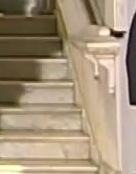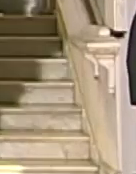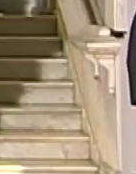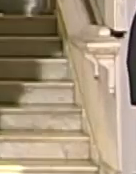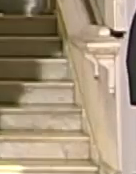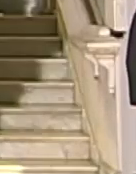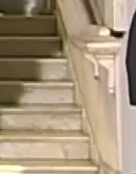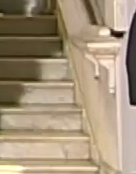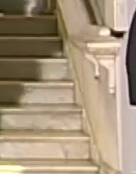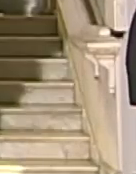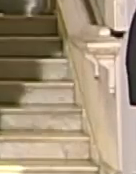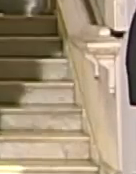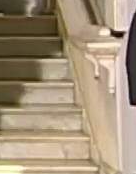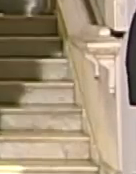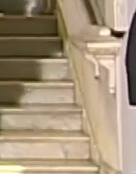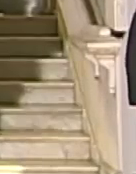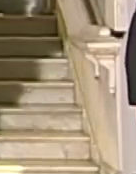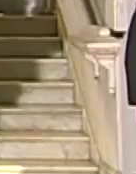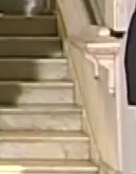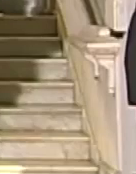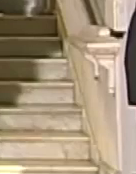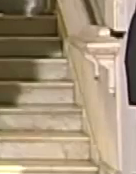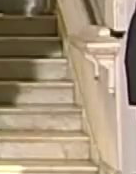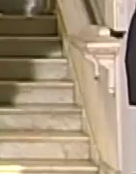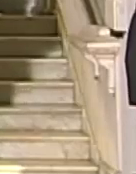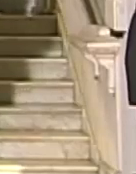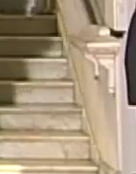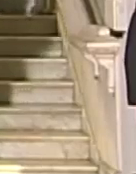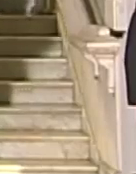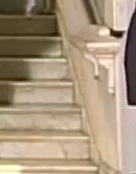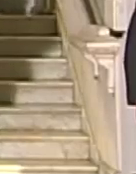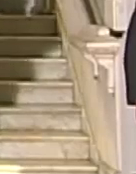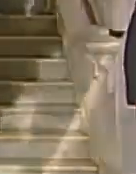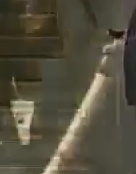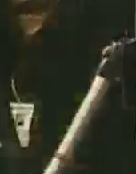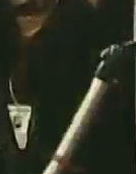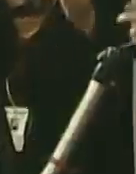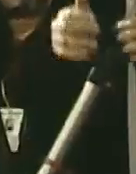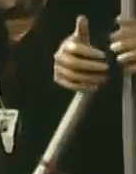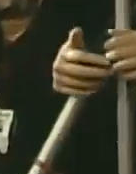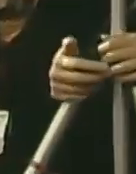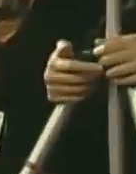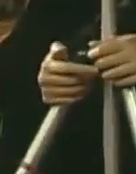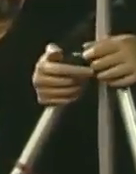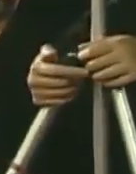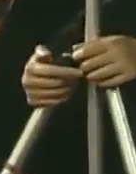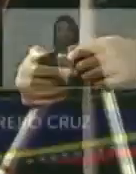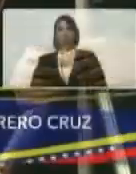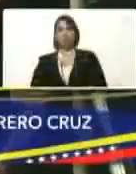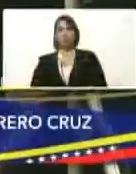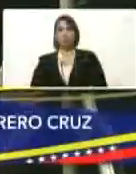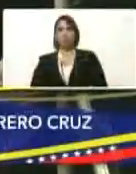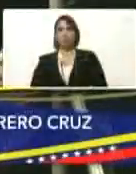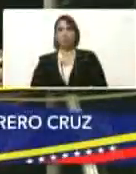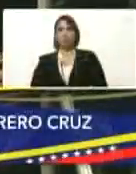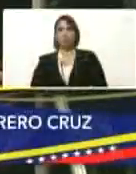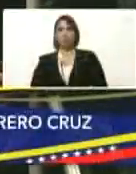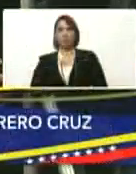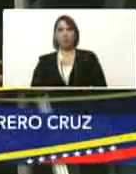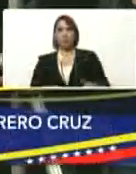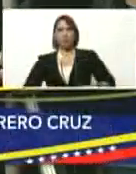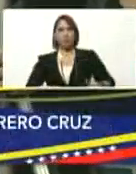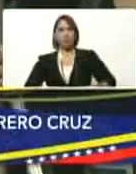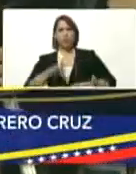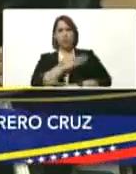Nuestro saludo fraternal. Hemos tenido una muy buena, intensa y larga